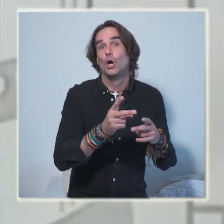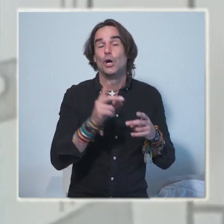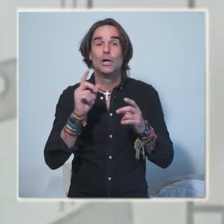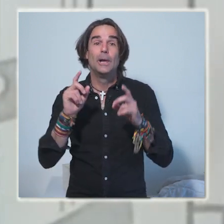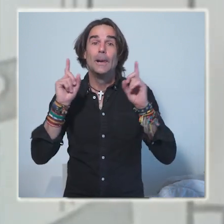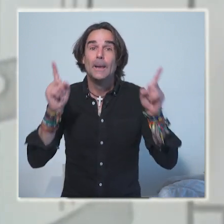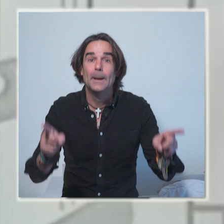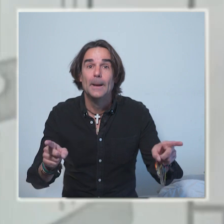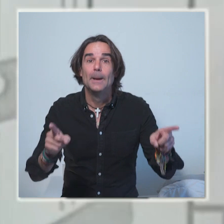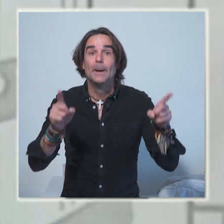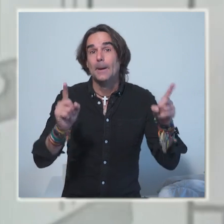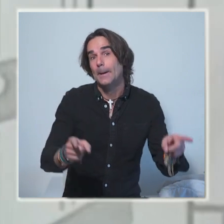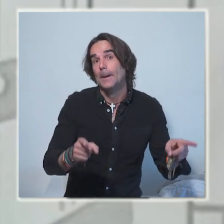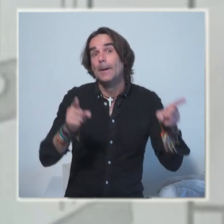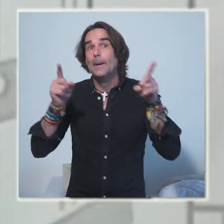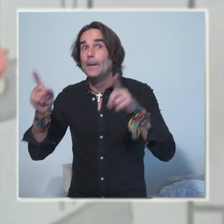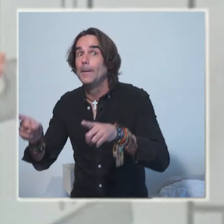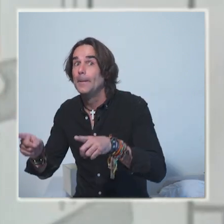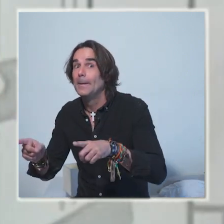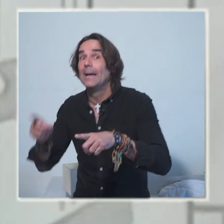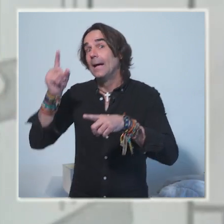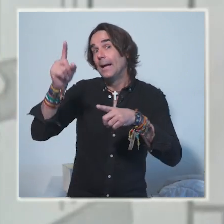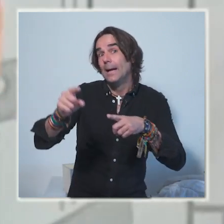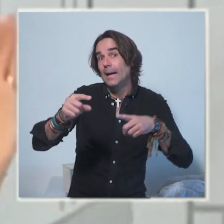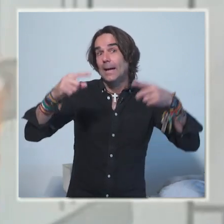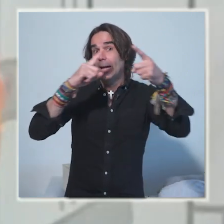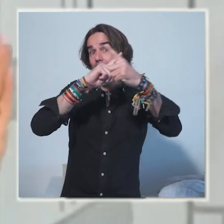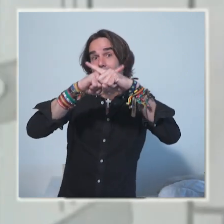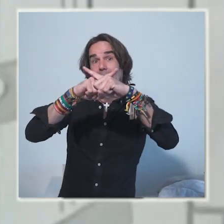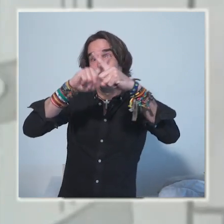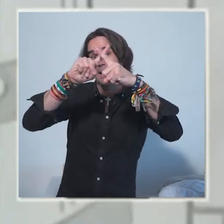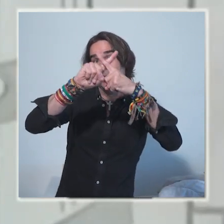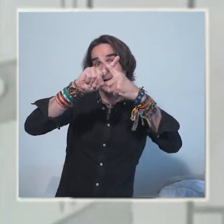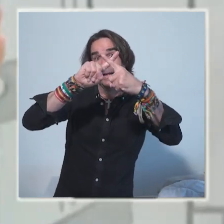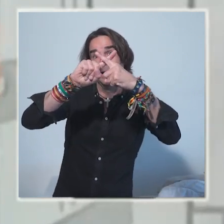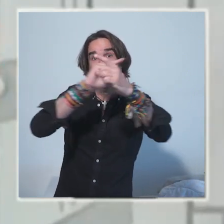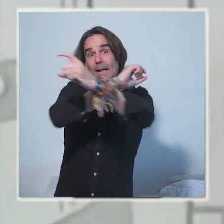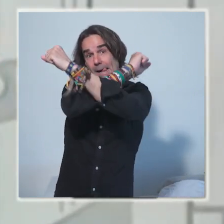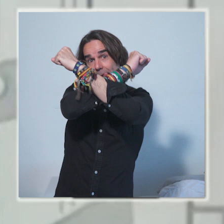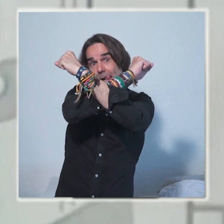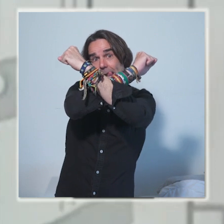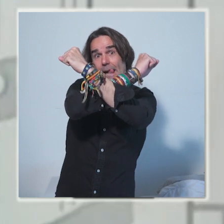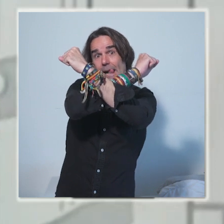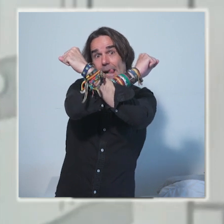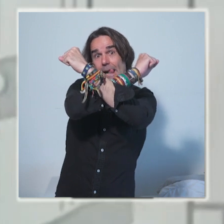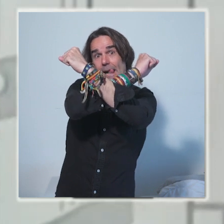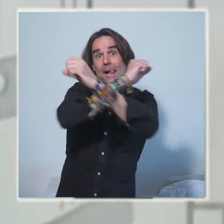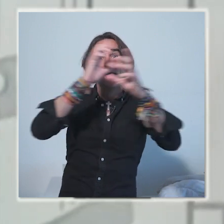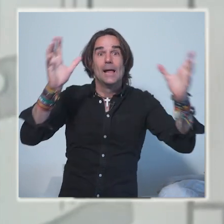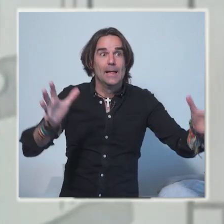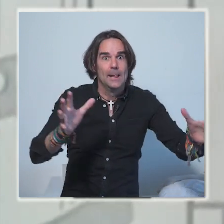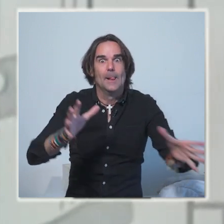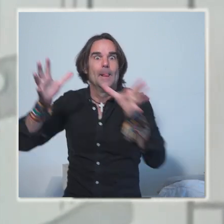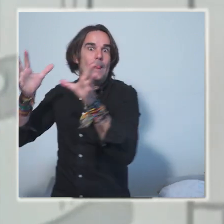Un primer dato que es la empresa, imagínense una empresa X, que cualquiera, presenta